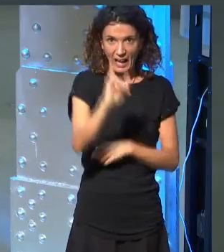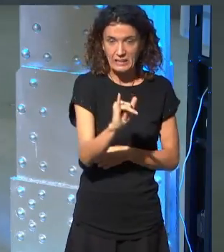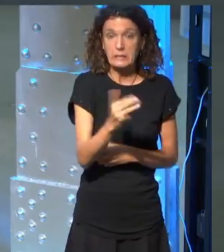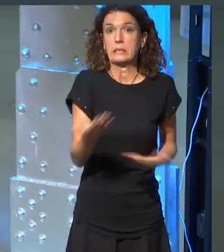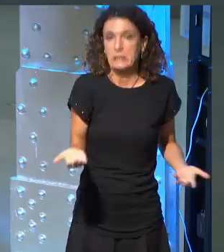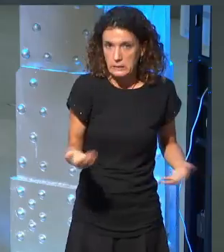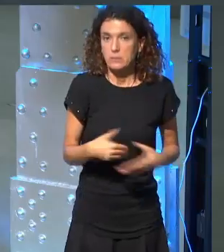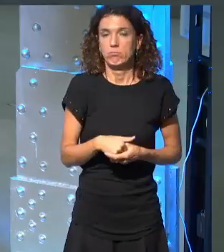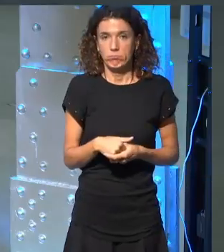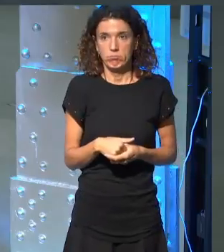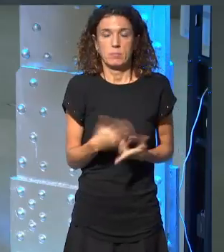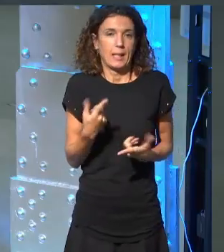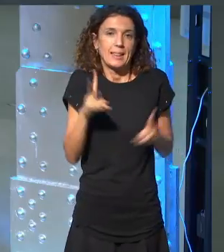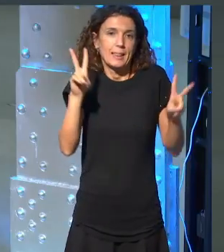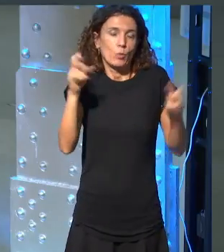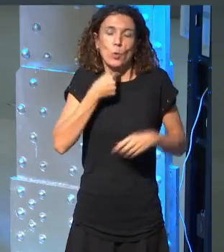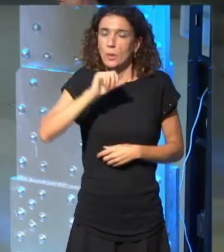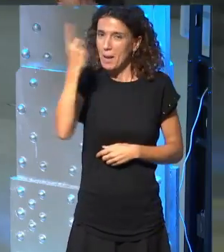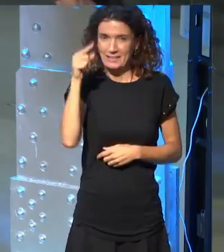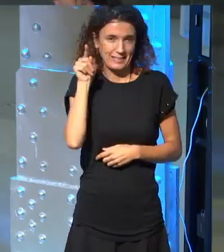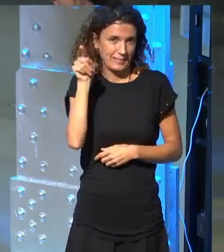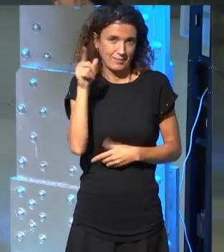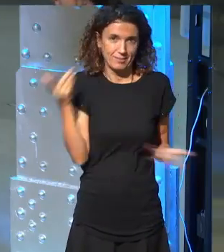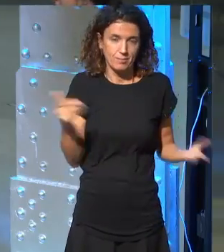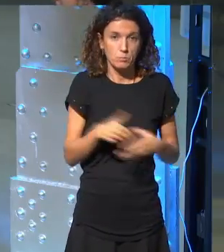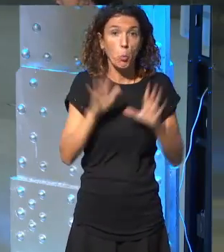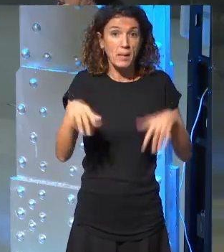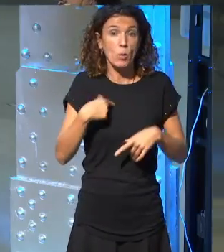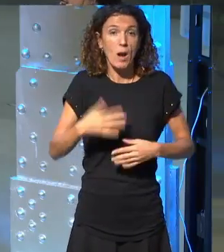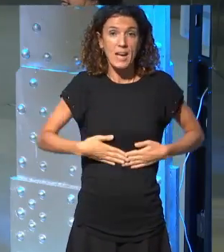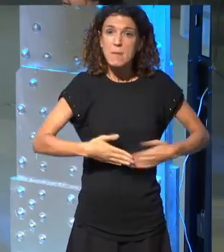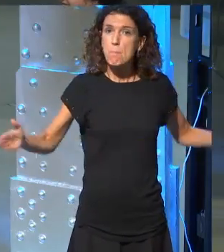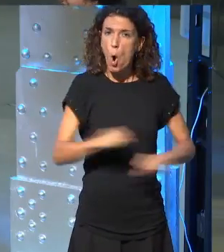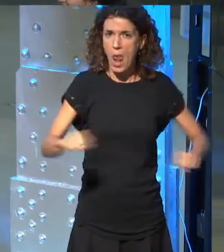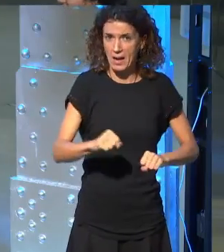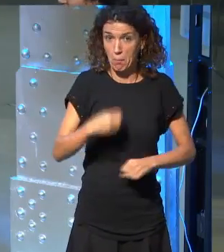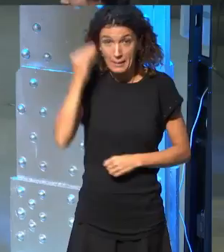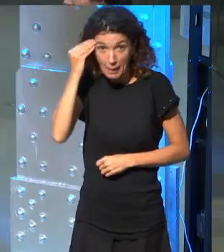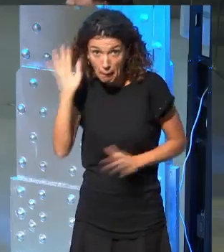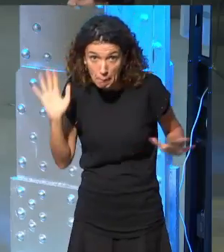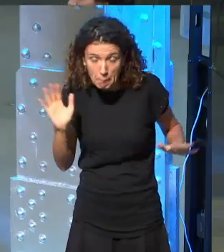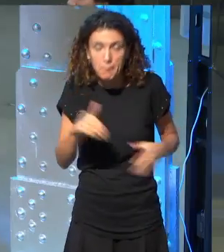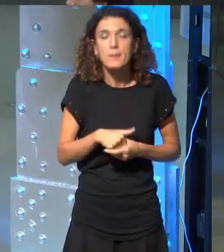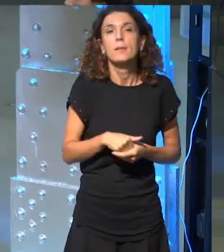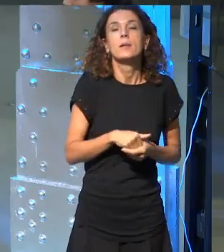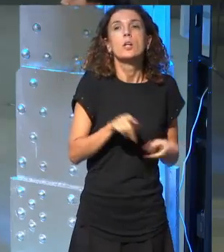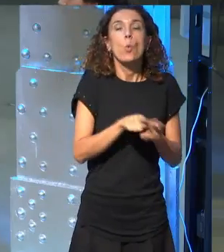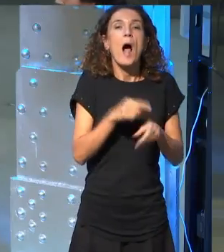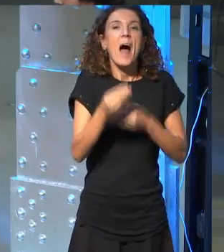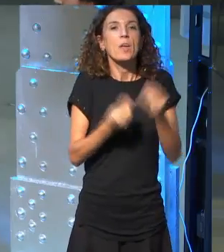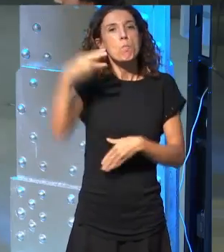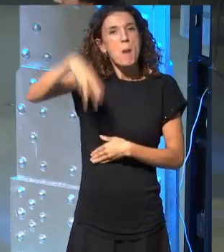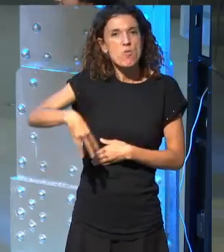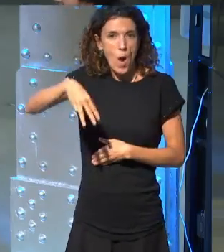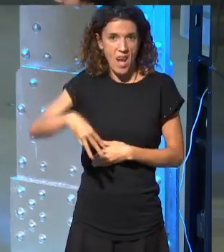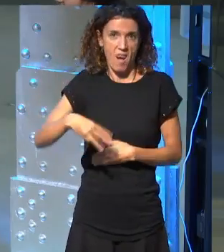Entonces, bueno, creo que es mi título favorito. A lo mejor podías pensar que te ibas a inmolar, ¿no? Sí. No, es como hacer un Manuel Bartual. O